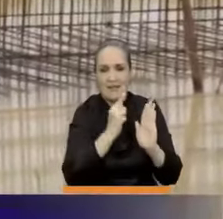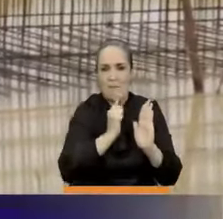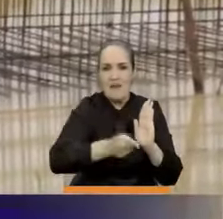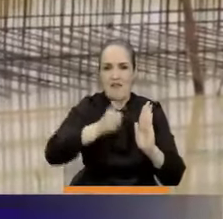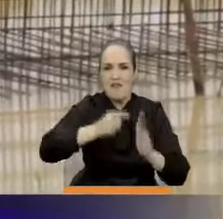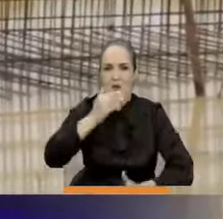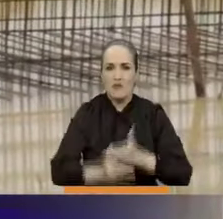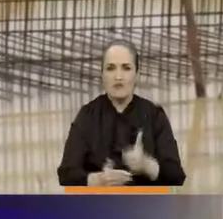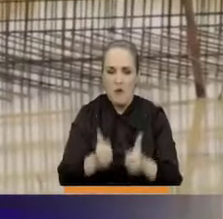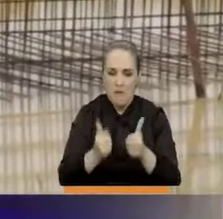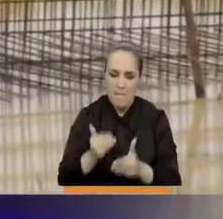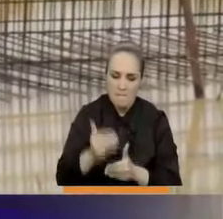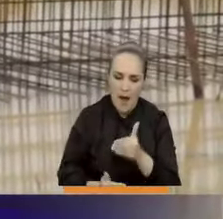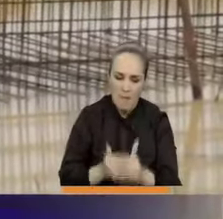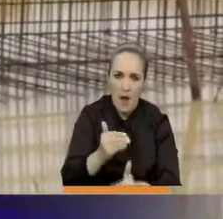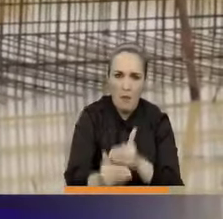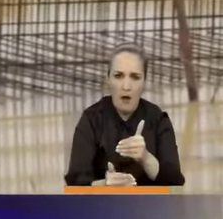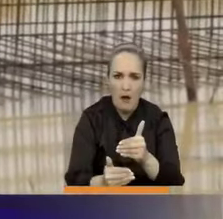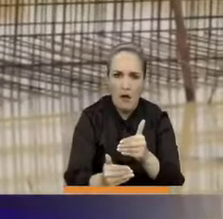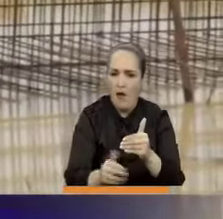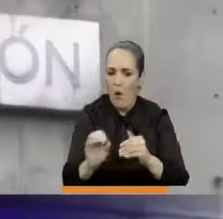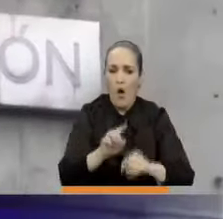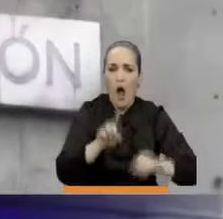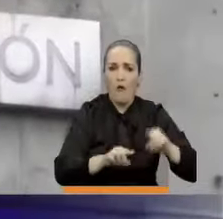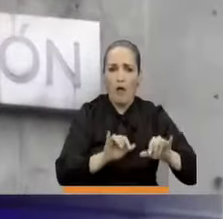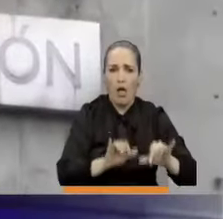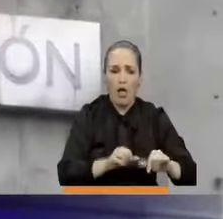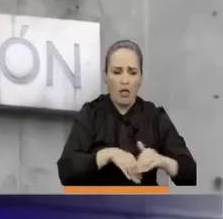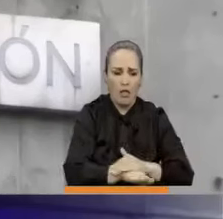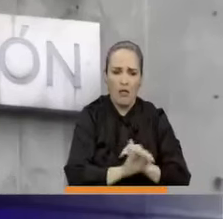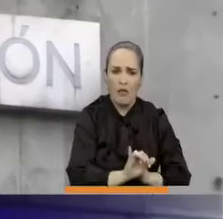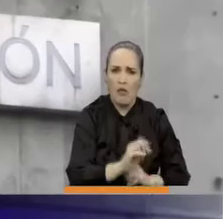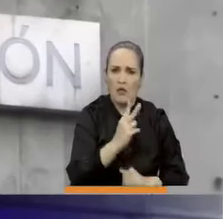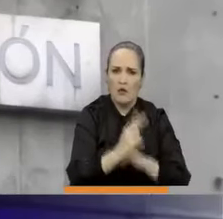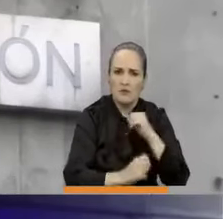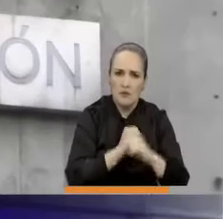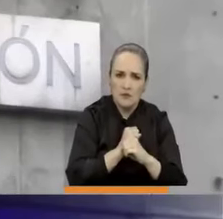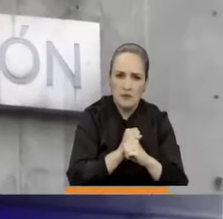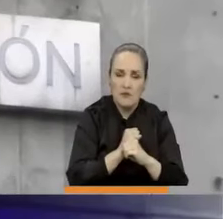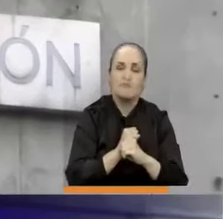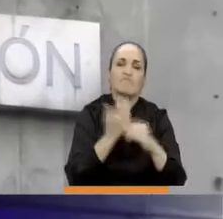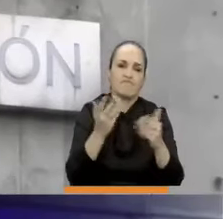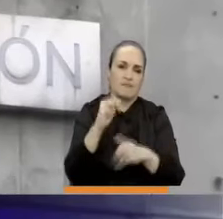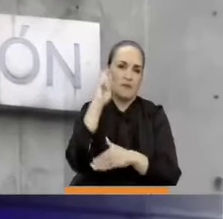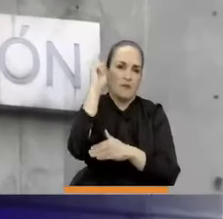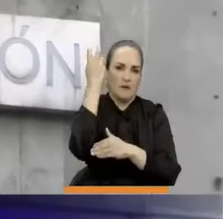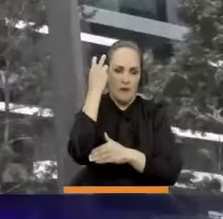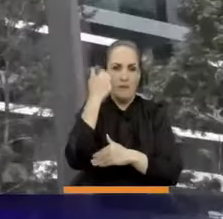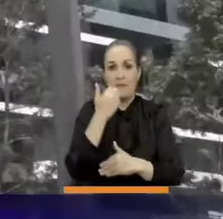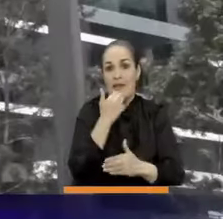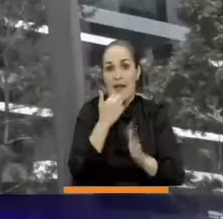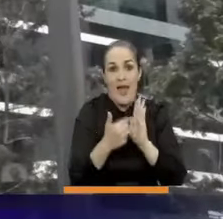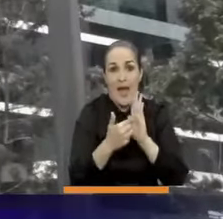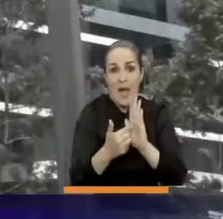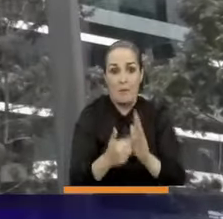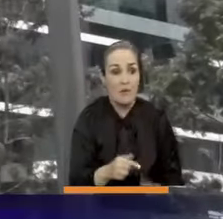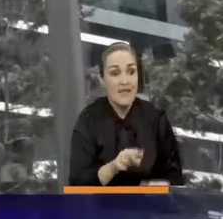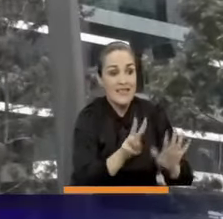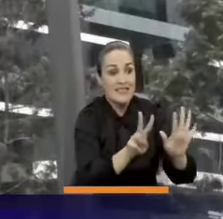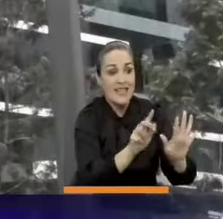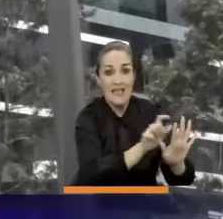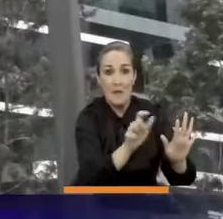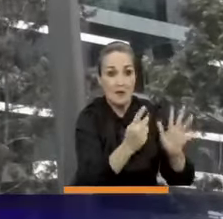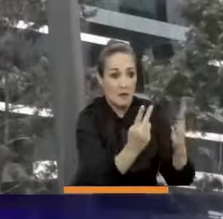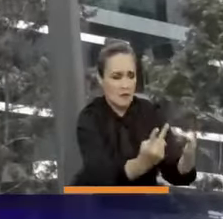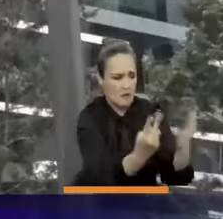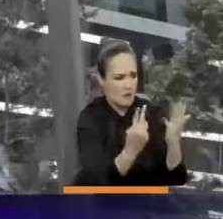en otros casos los procesos llevaban 2 años estancados. Por estas razones, la Fiscalía, por ejemplo, no acusará a 7 personas